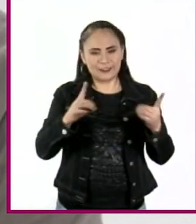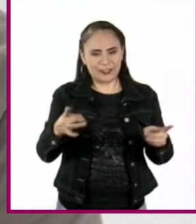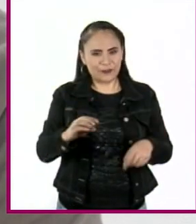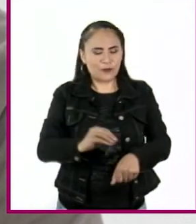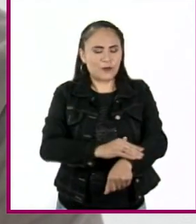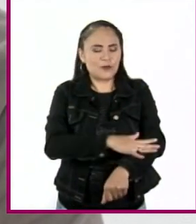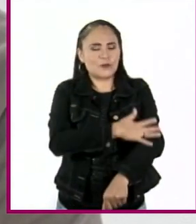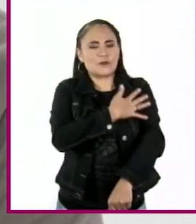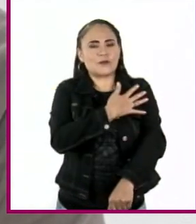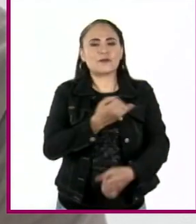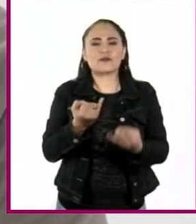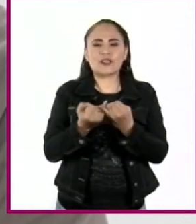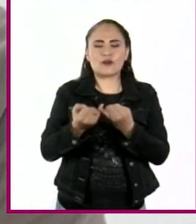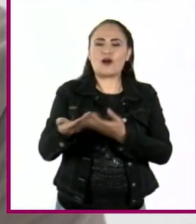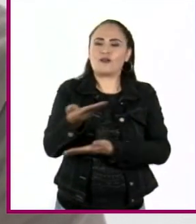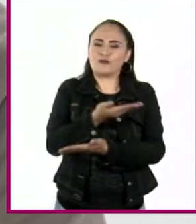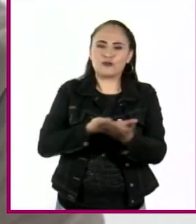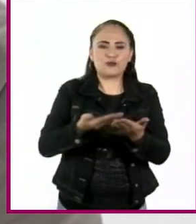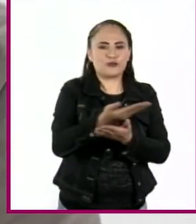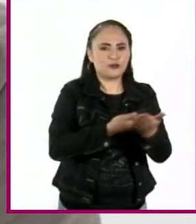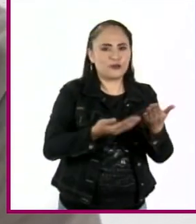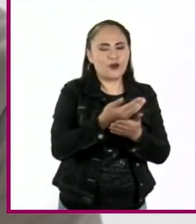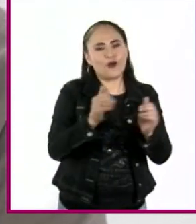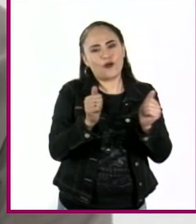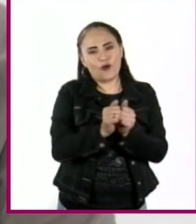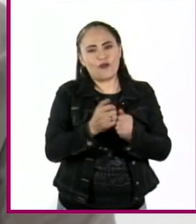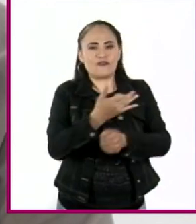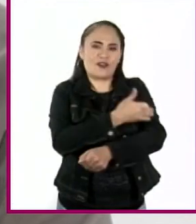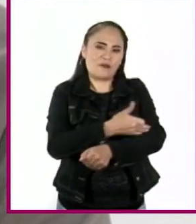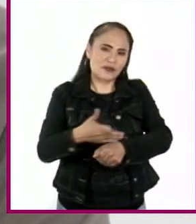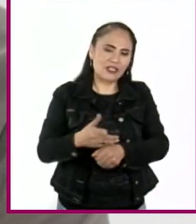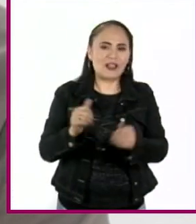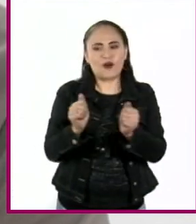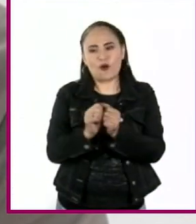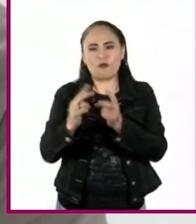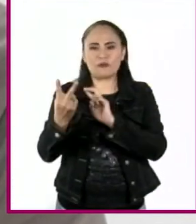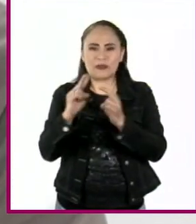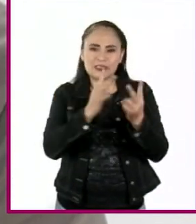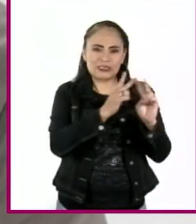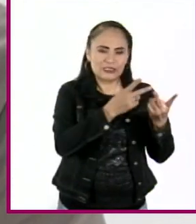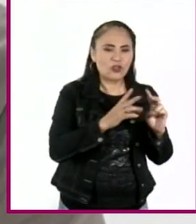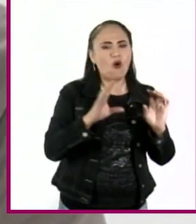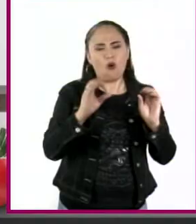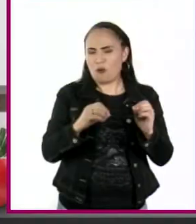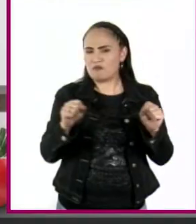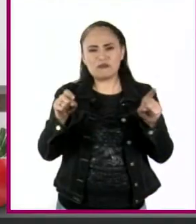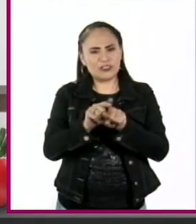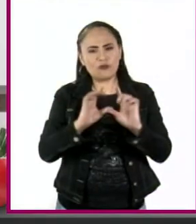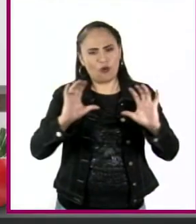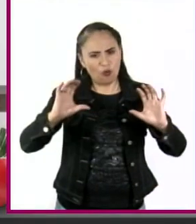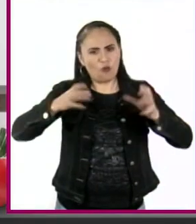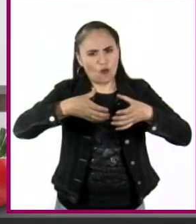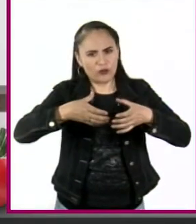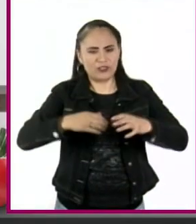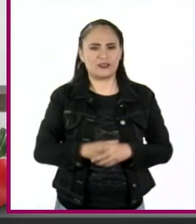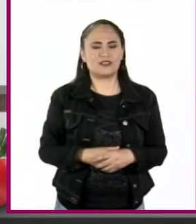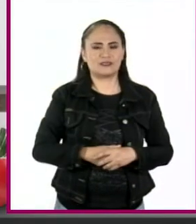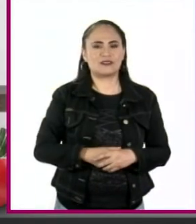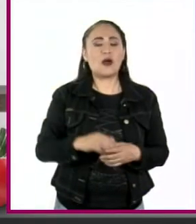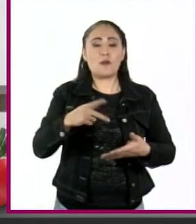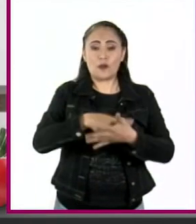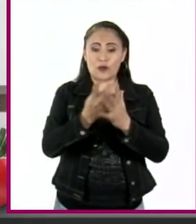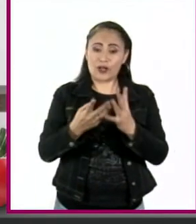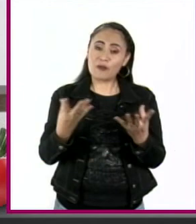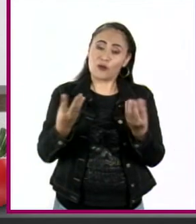para favorecer la interacción y relación con nuestra familia, con nuestros vecinos y con la comunidad en general. Haz este programa con